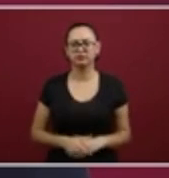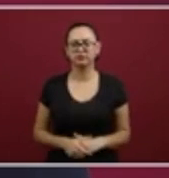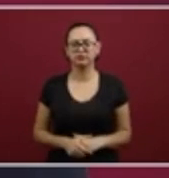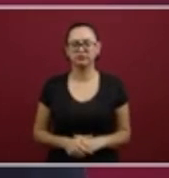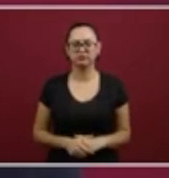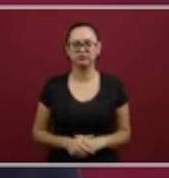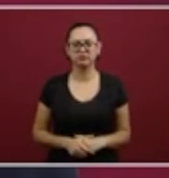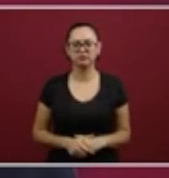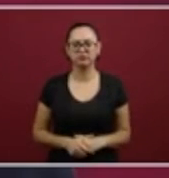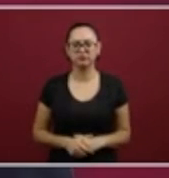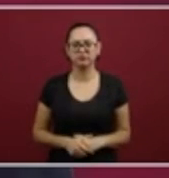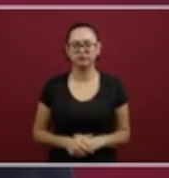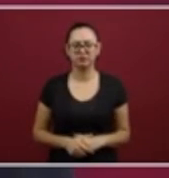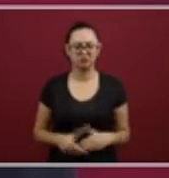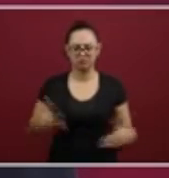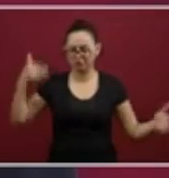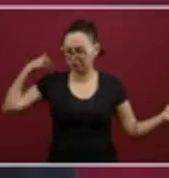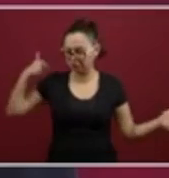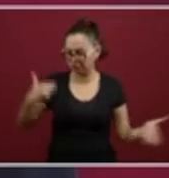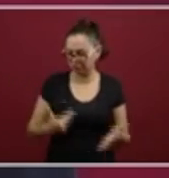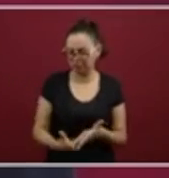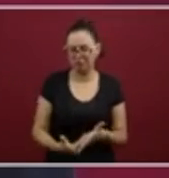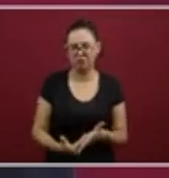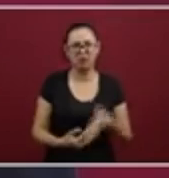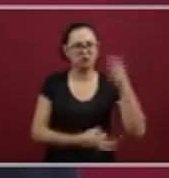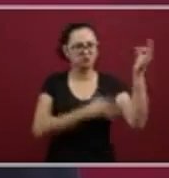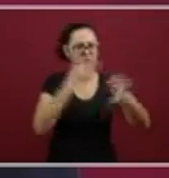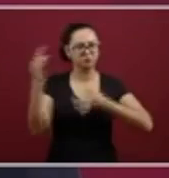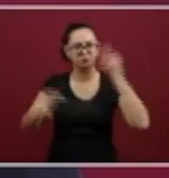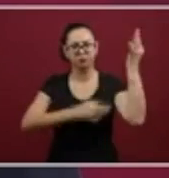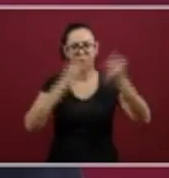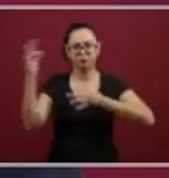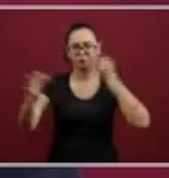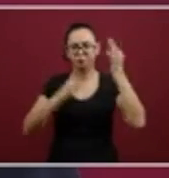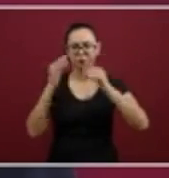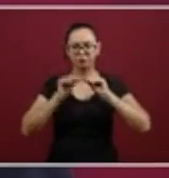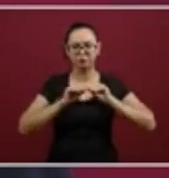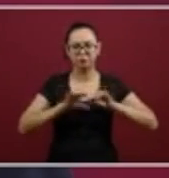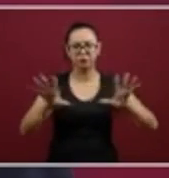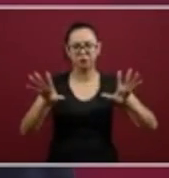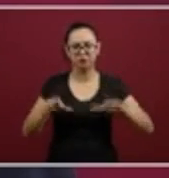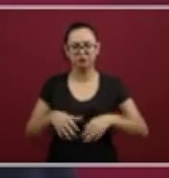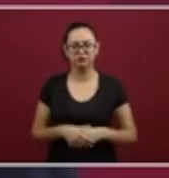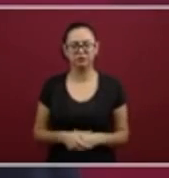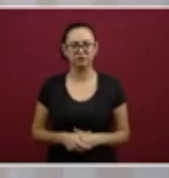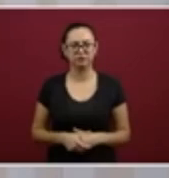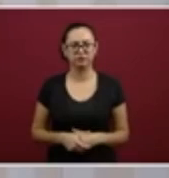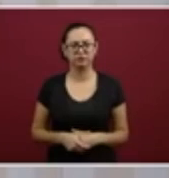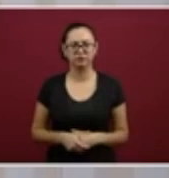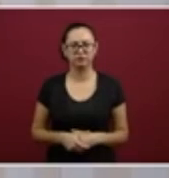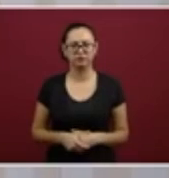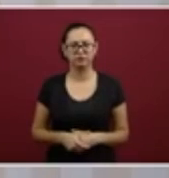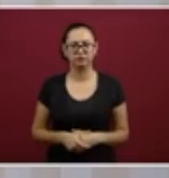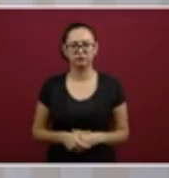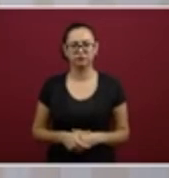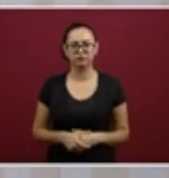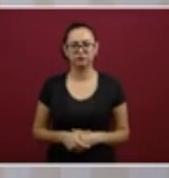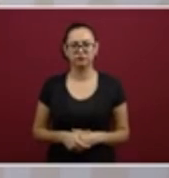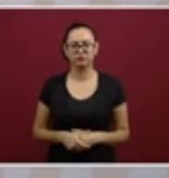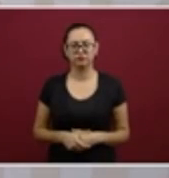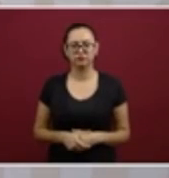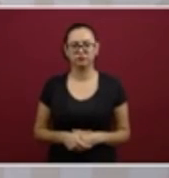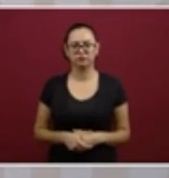que hice durante la campaña, y que cuando terminemos de